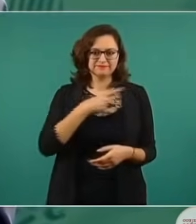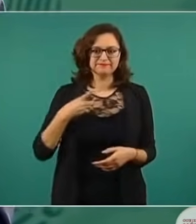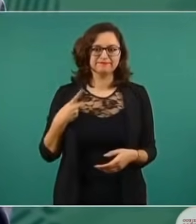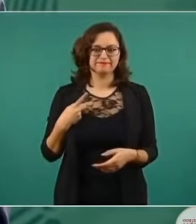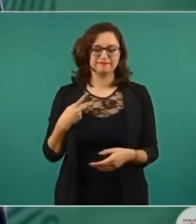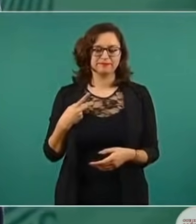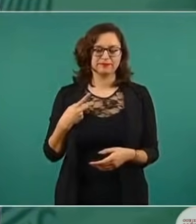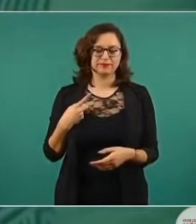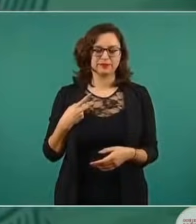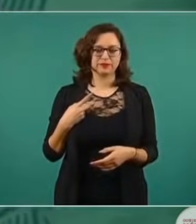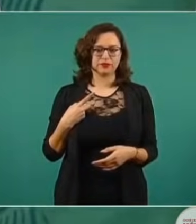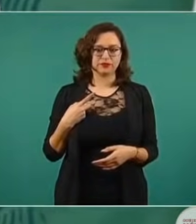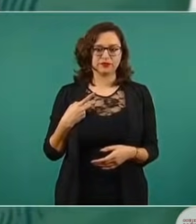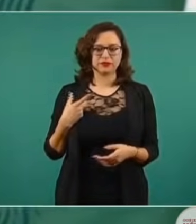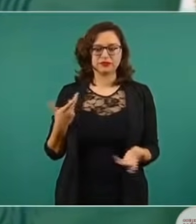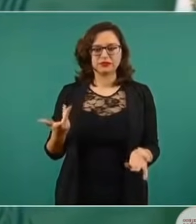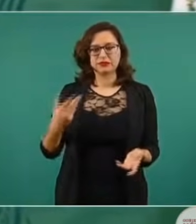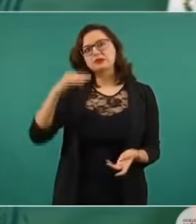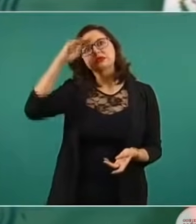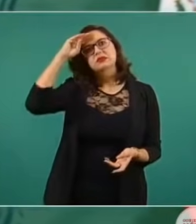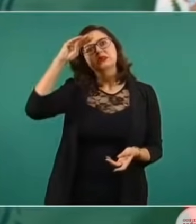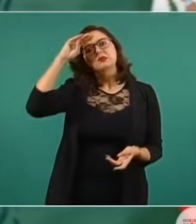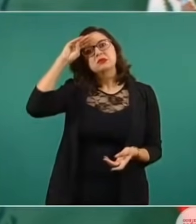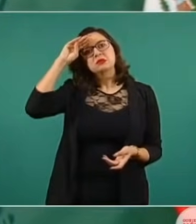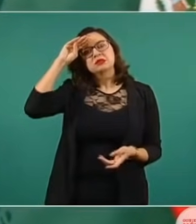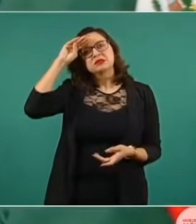que no se formen